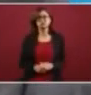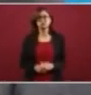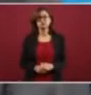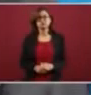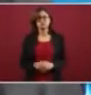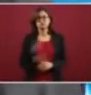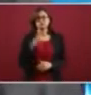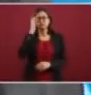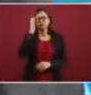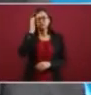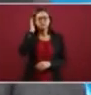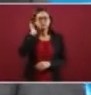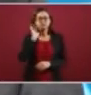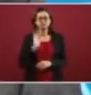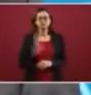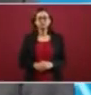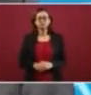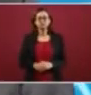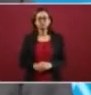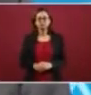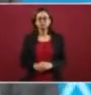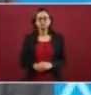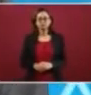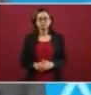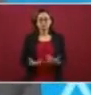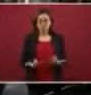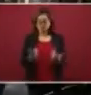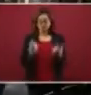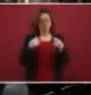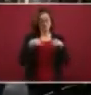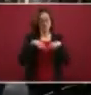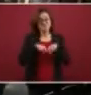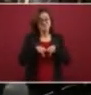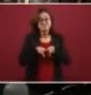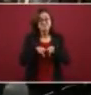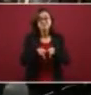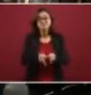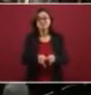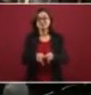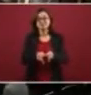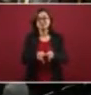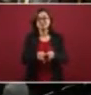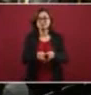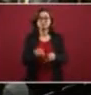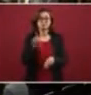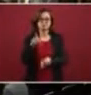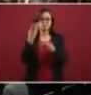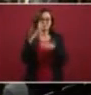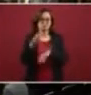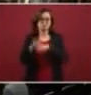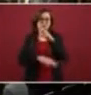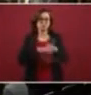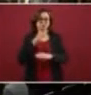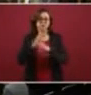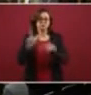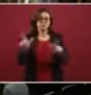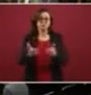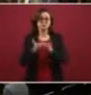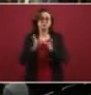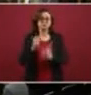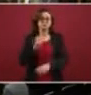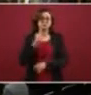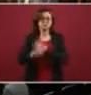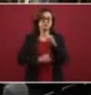Y al mismo tiempo, con cifras oficiales del Banco Mundial y del Fondo Monetario